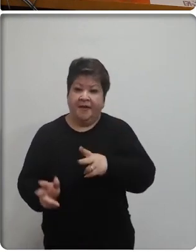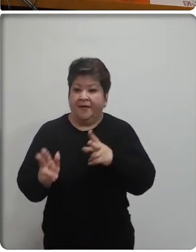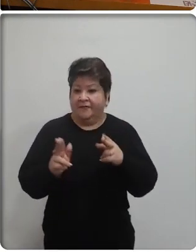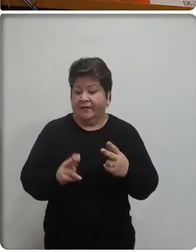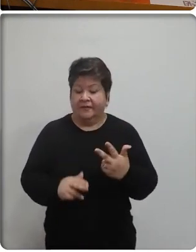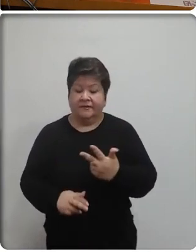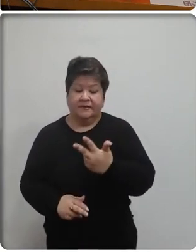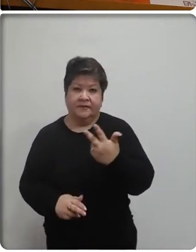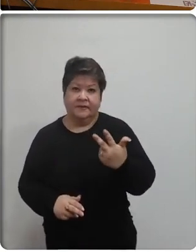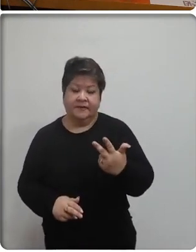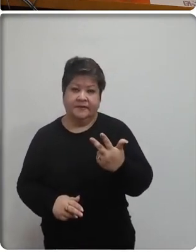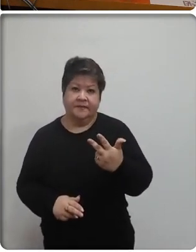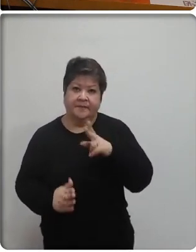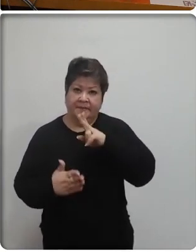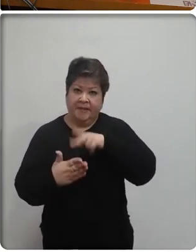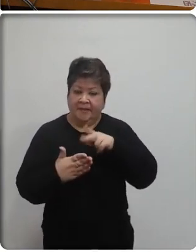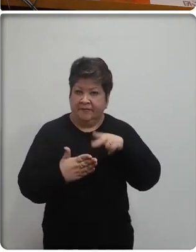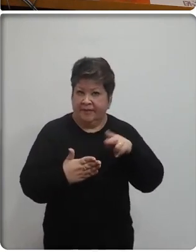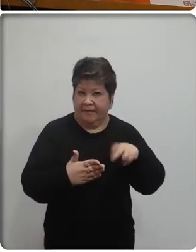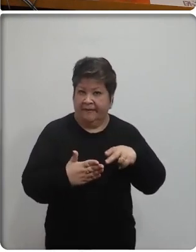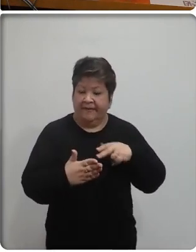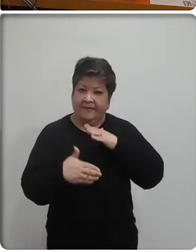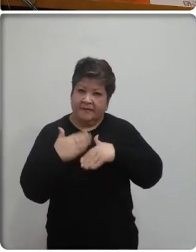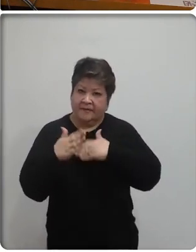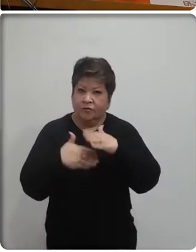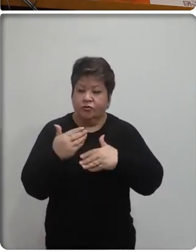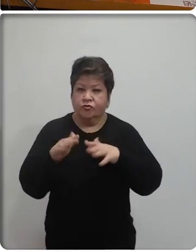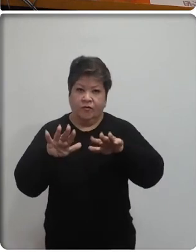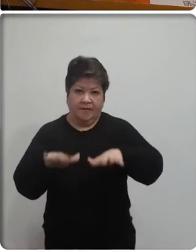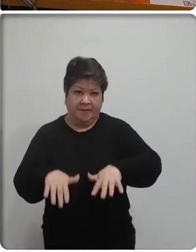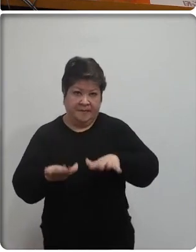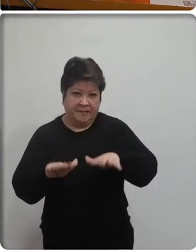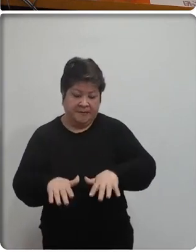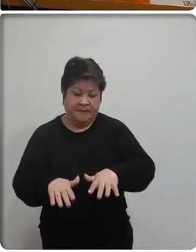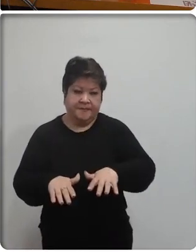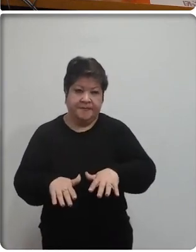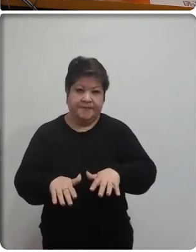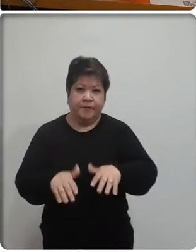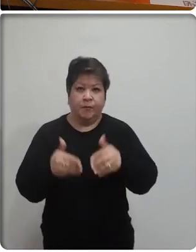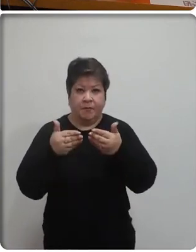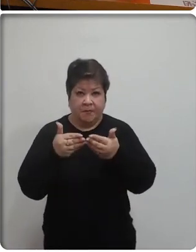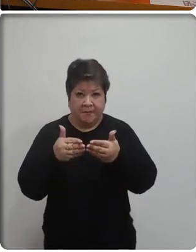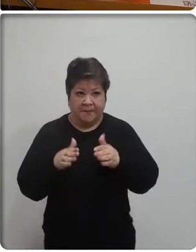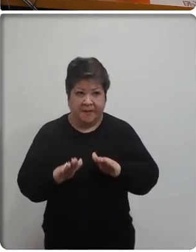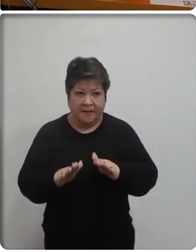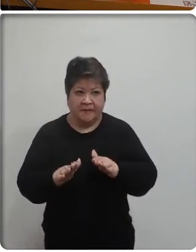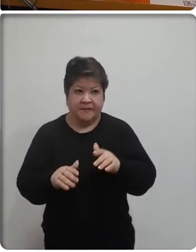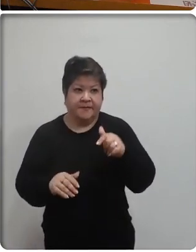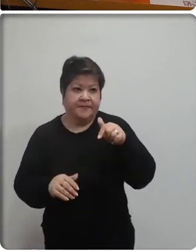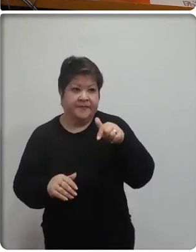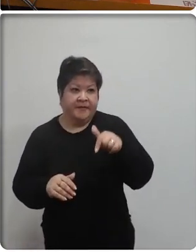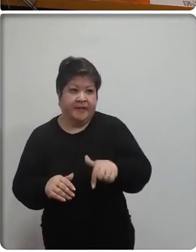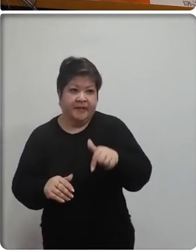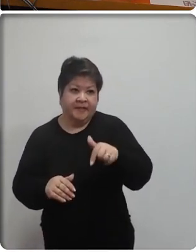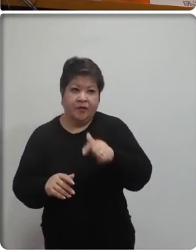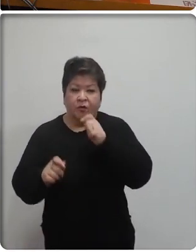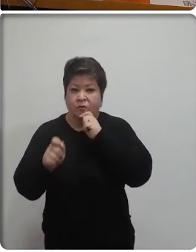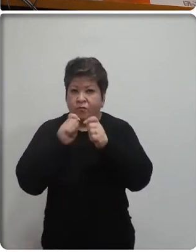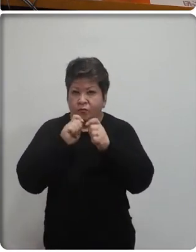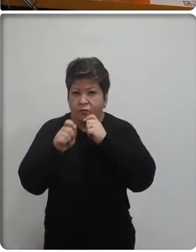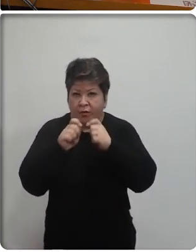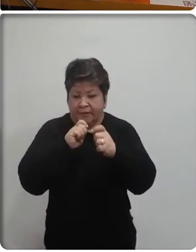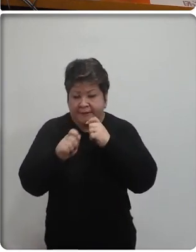está planificada que tenga un desarrollo de 10 meses, y al inicio de esta consultoría